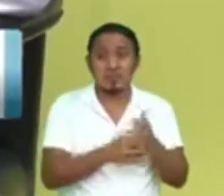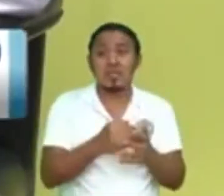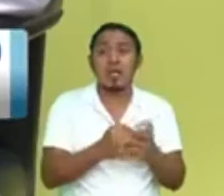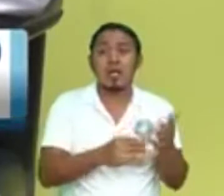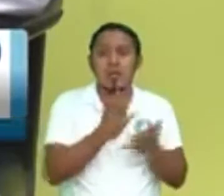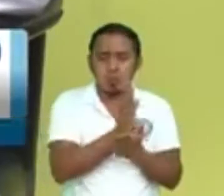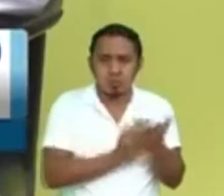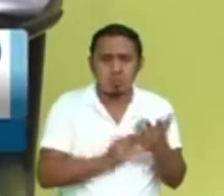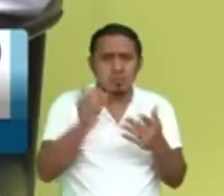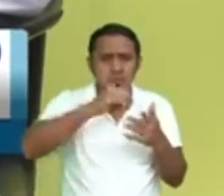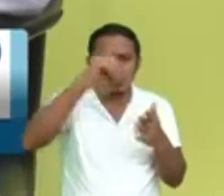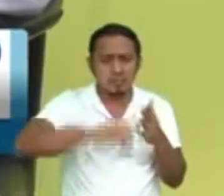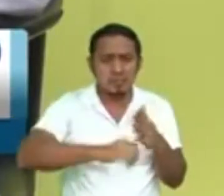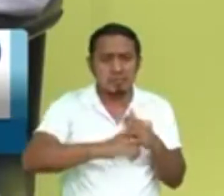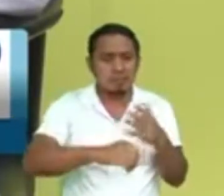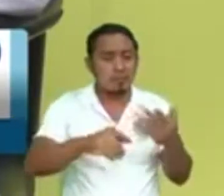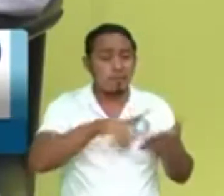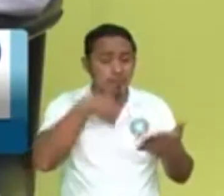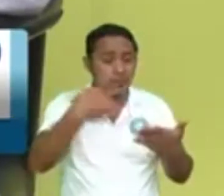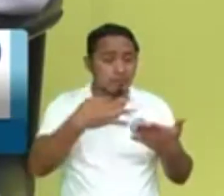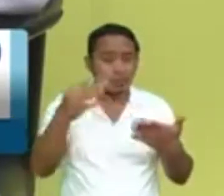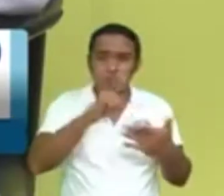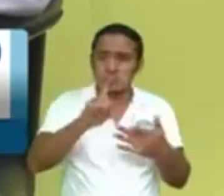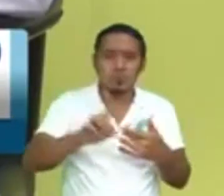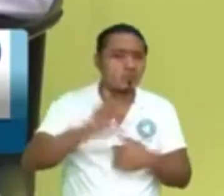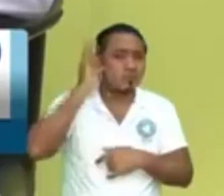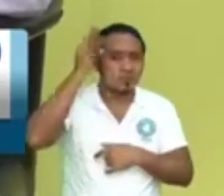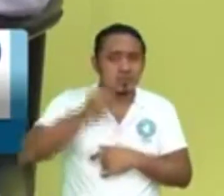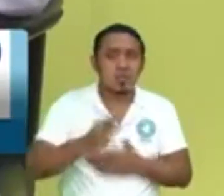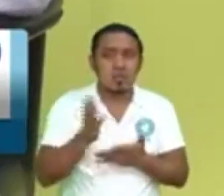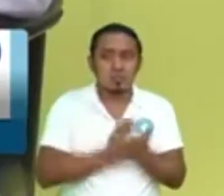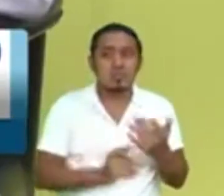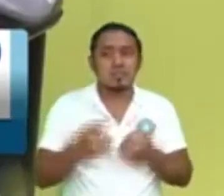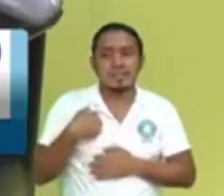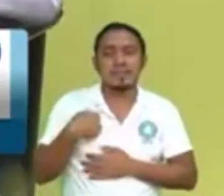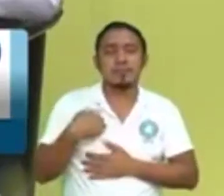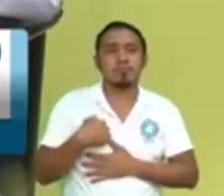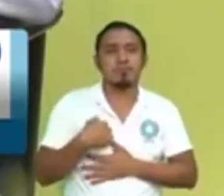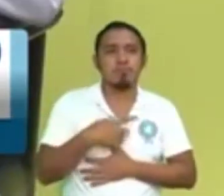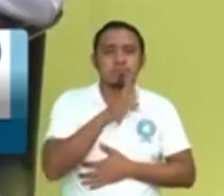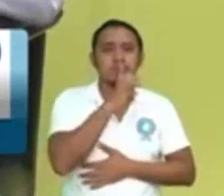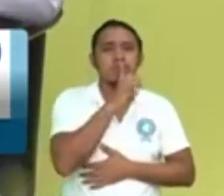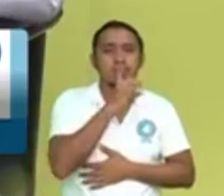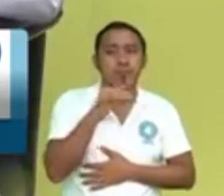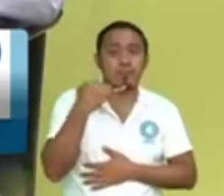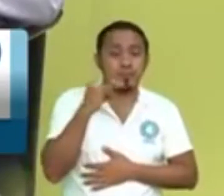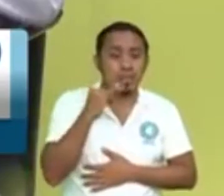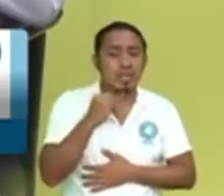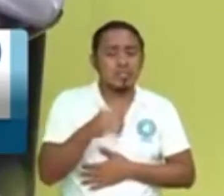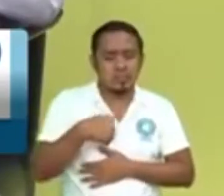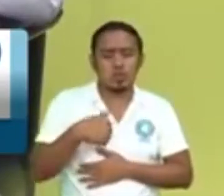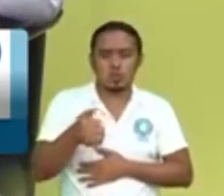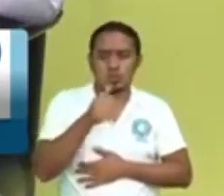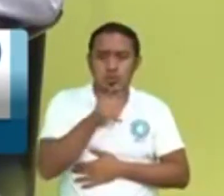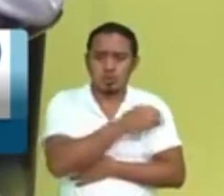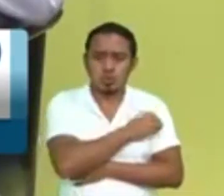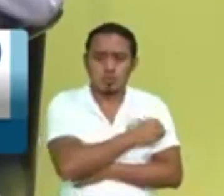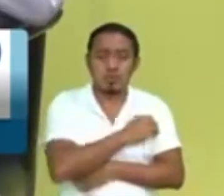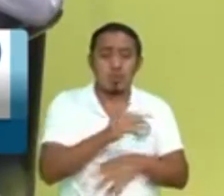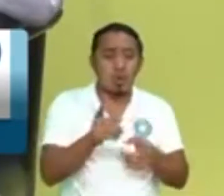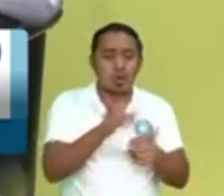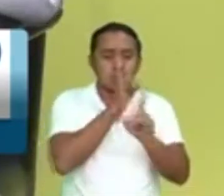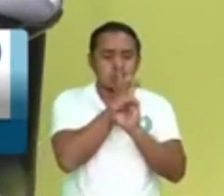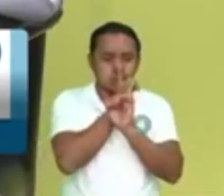las estadísticas, porque no todas las pacientes te dicen sí Sí, tomo, porque no. saben que es un estigma social, por tener rechazo, o no te lo O